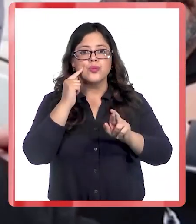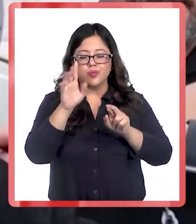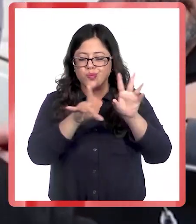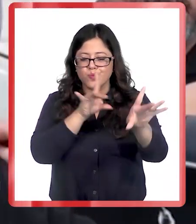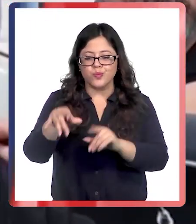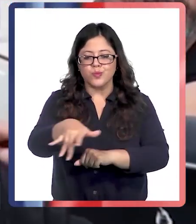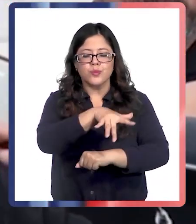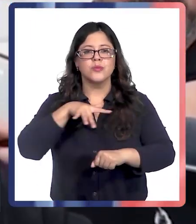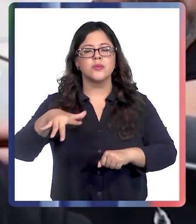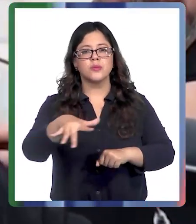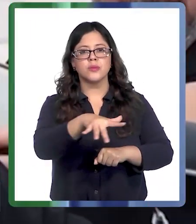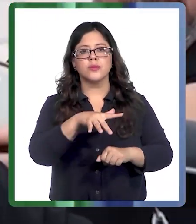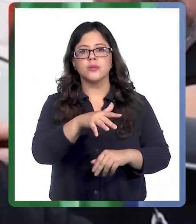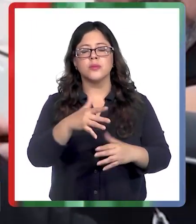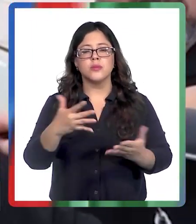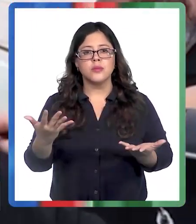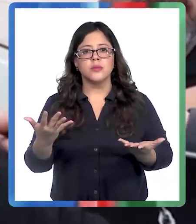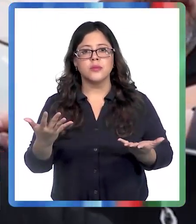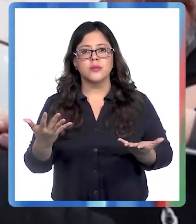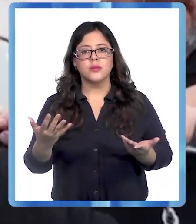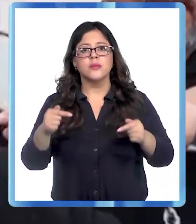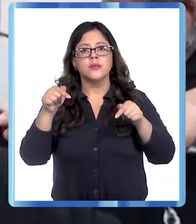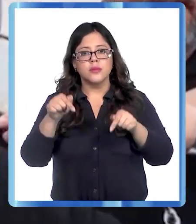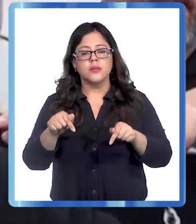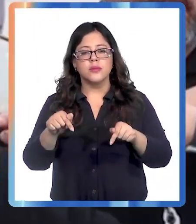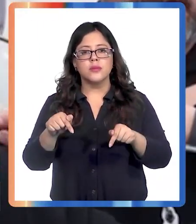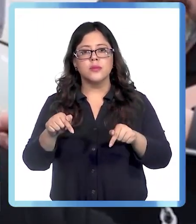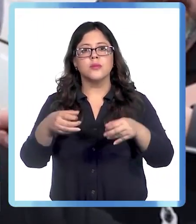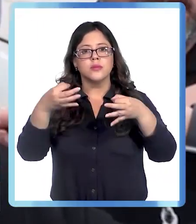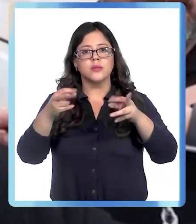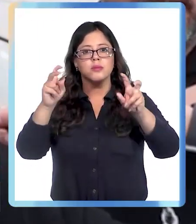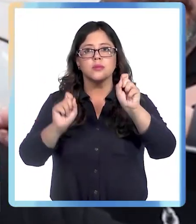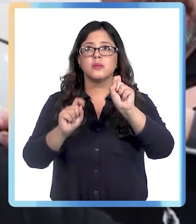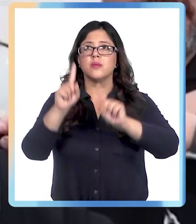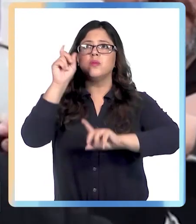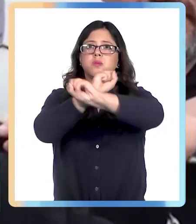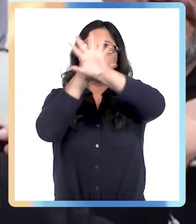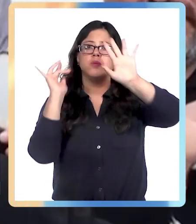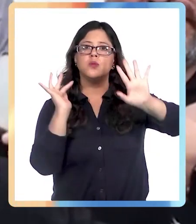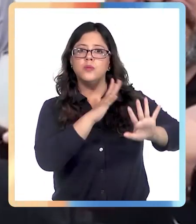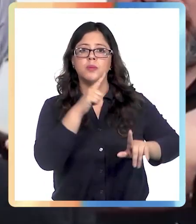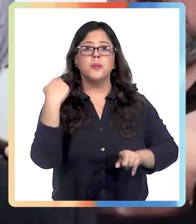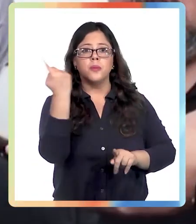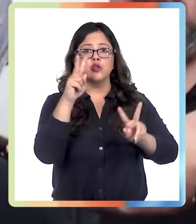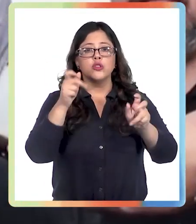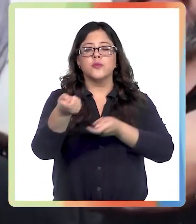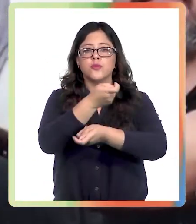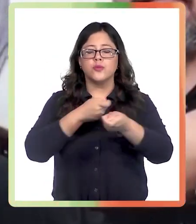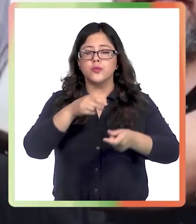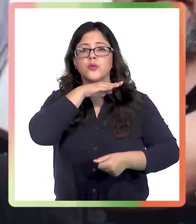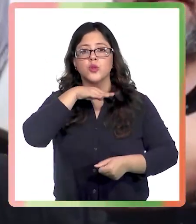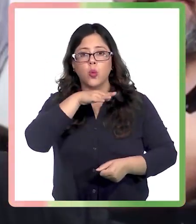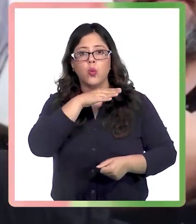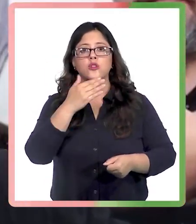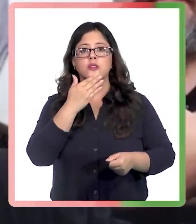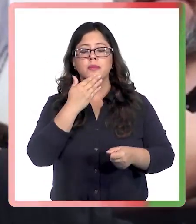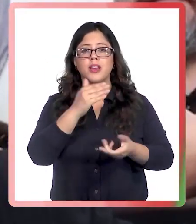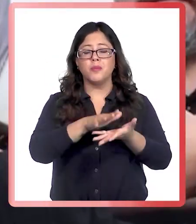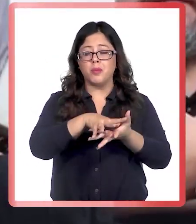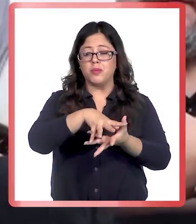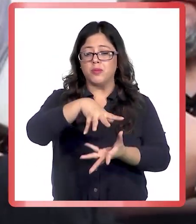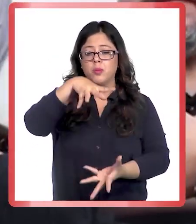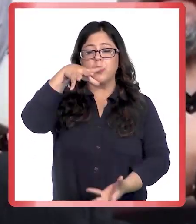detectar situaciones en las cuales esté ahí presente la pirotecnia. Para nosotros la venta, el uso, la